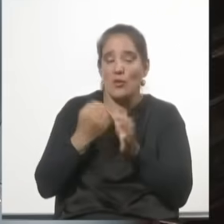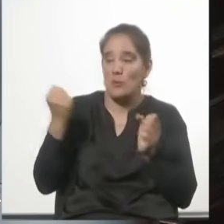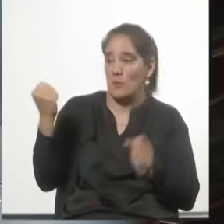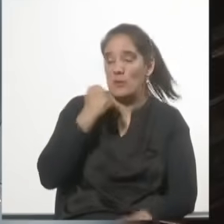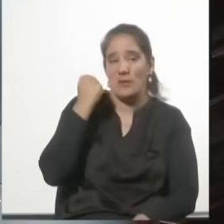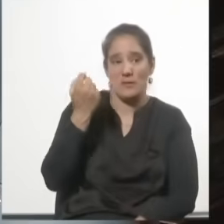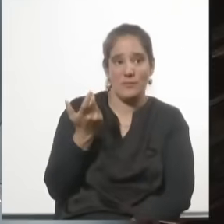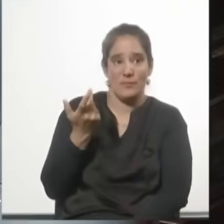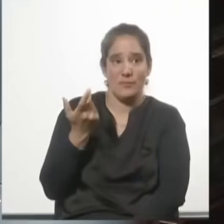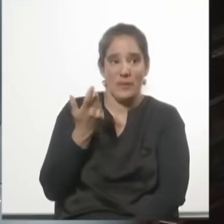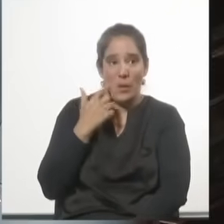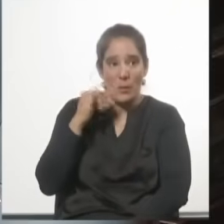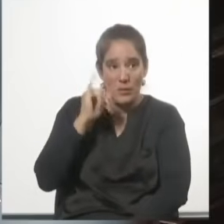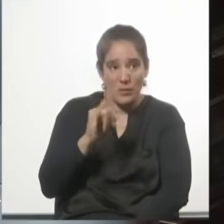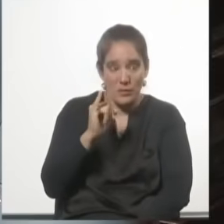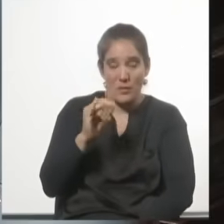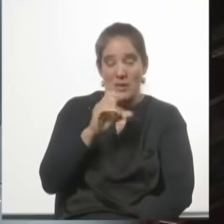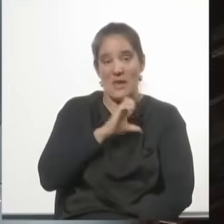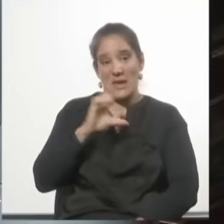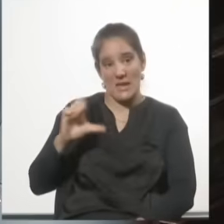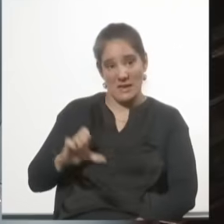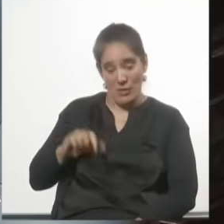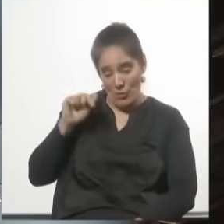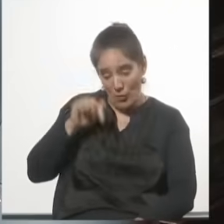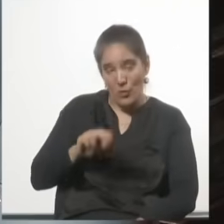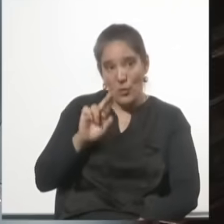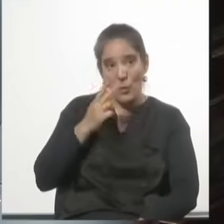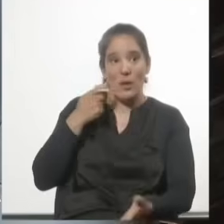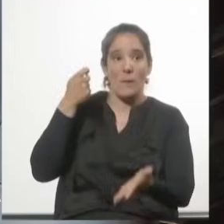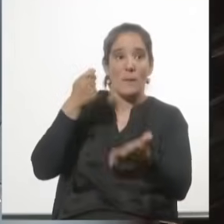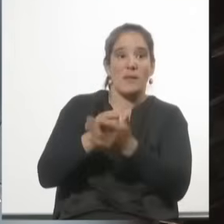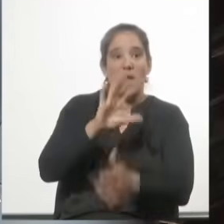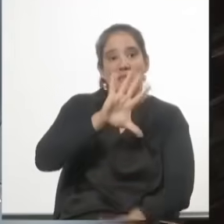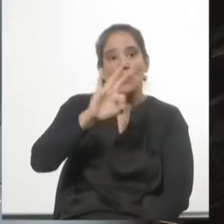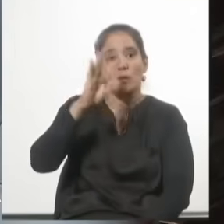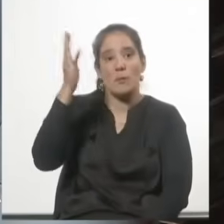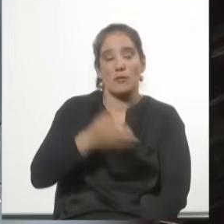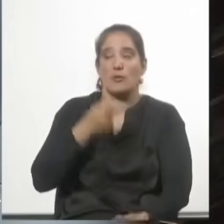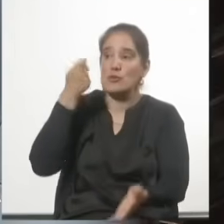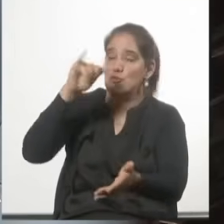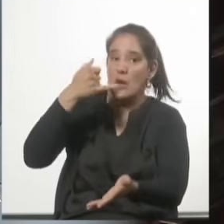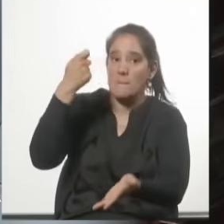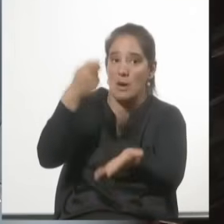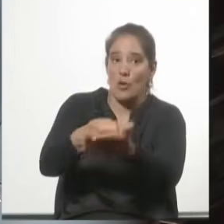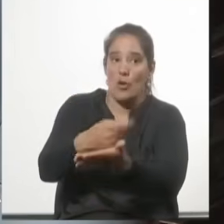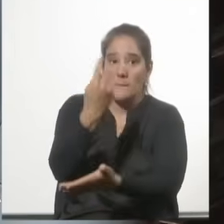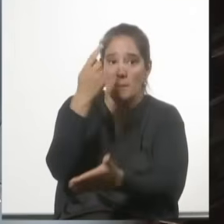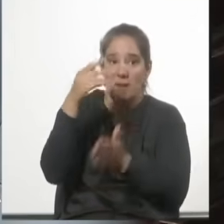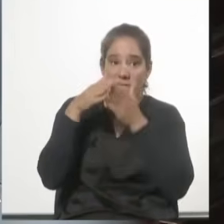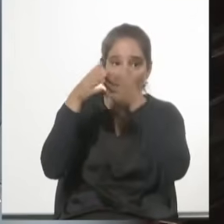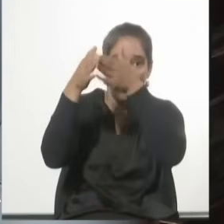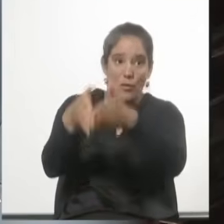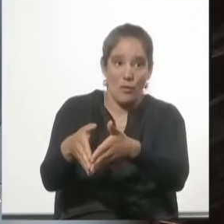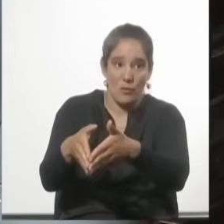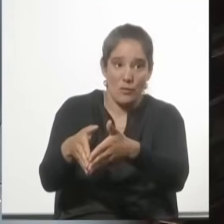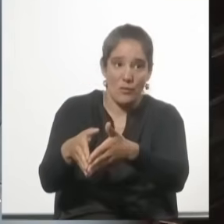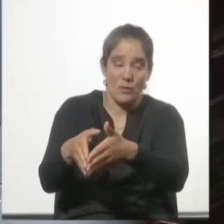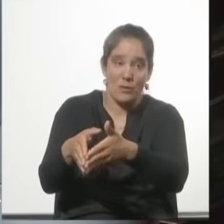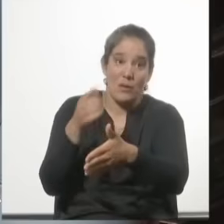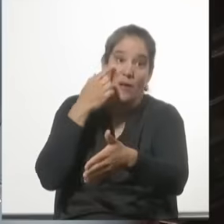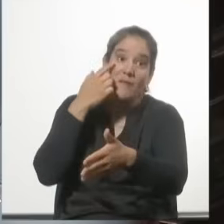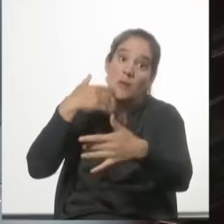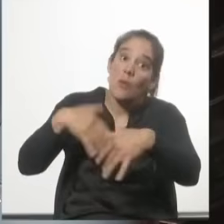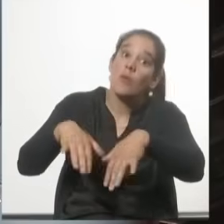línea. Porque eso sí, al día del Estado de hoy, el Estado lleva abonado el 50% del primer buque, cuyo avance de obra, según